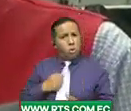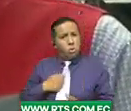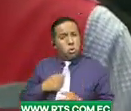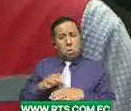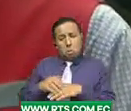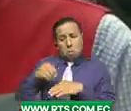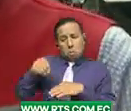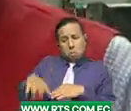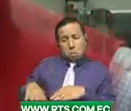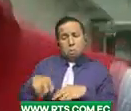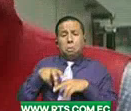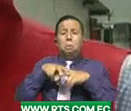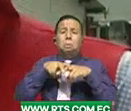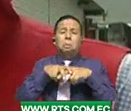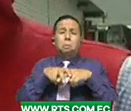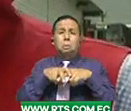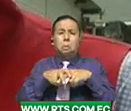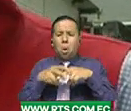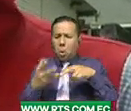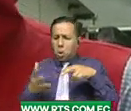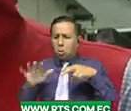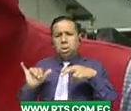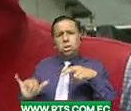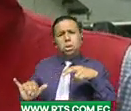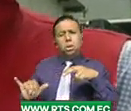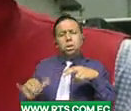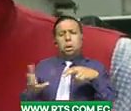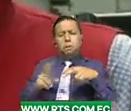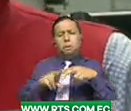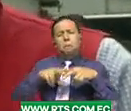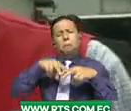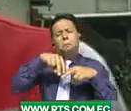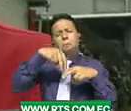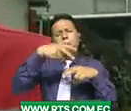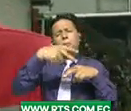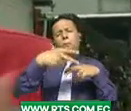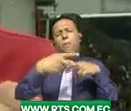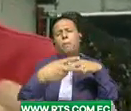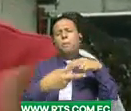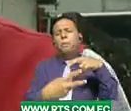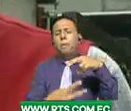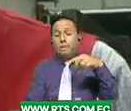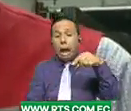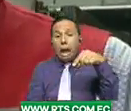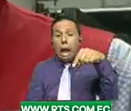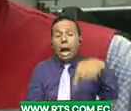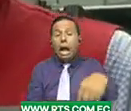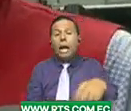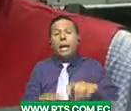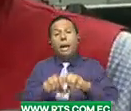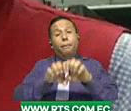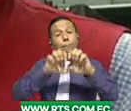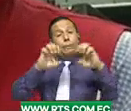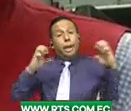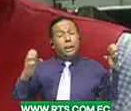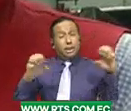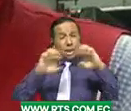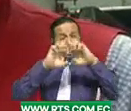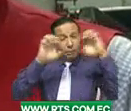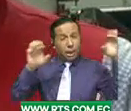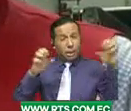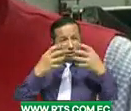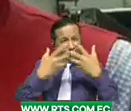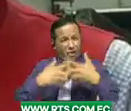pudieron retener, tengo entendido. ¿Exactamente dónde cayó? ¿En qué bodega? Fue una empresa de plásticos, en la parte trasera de la empresa de